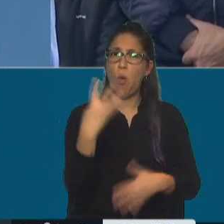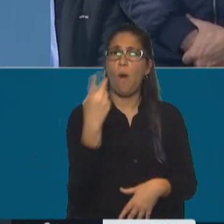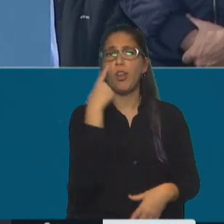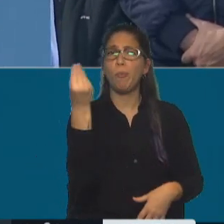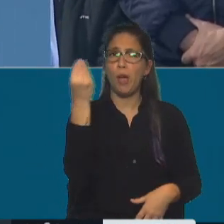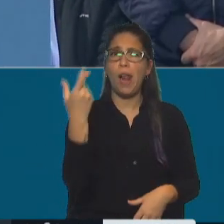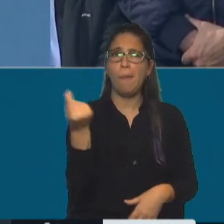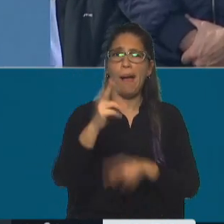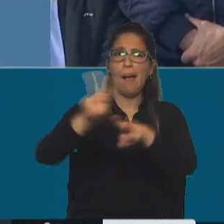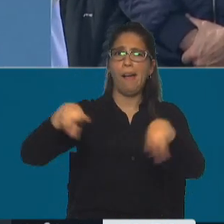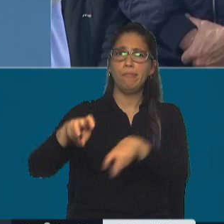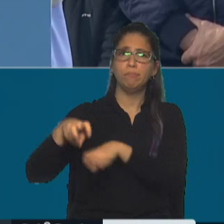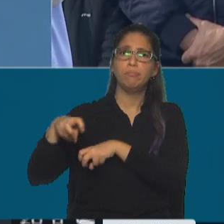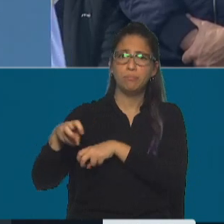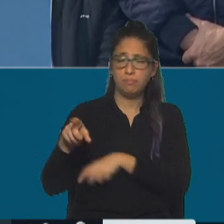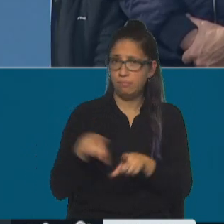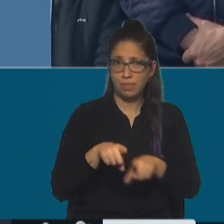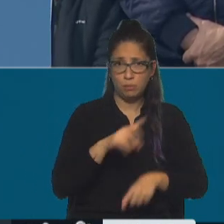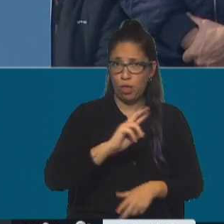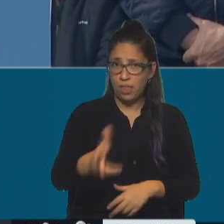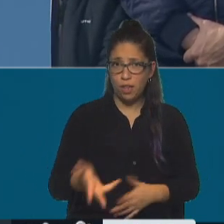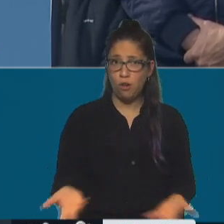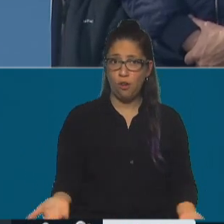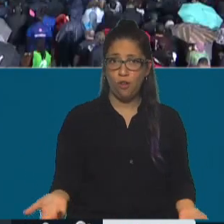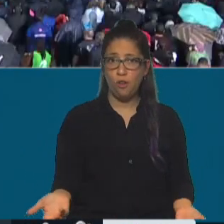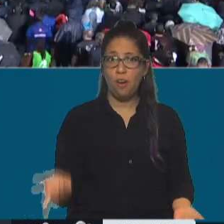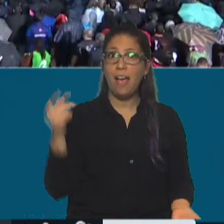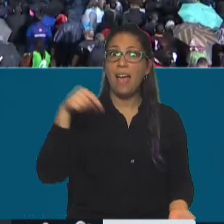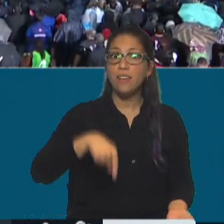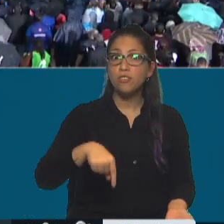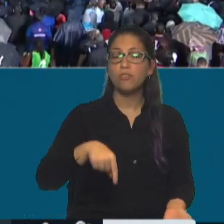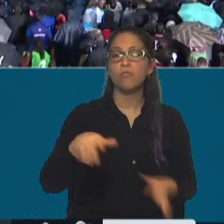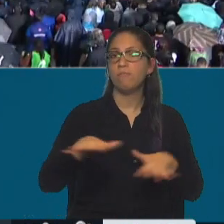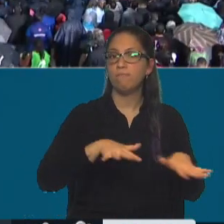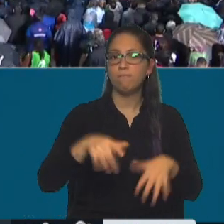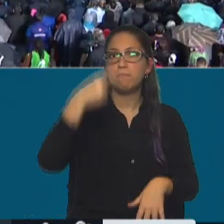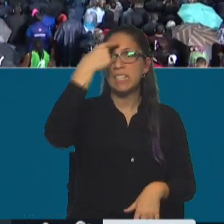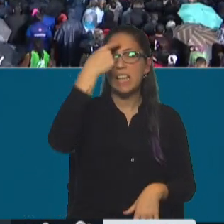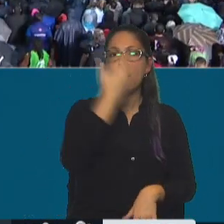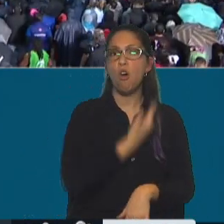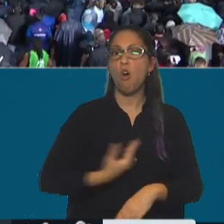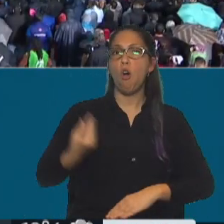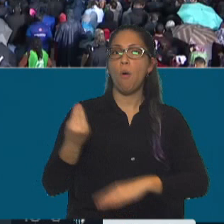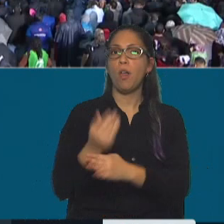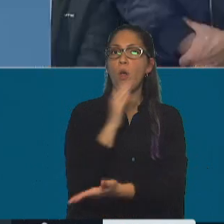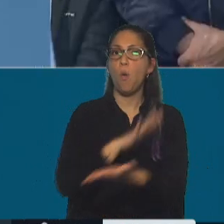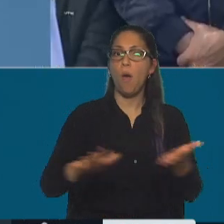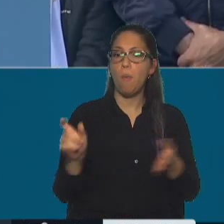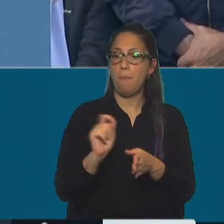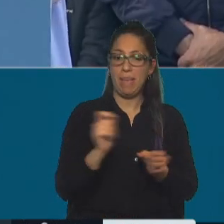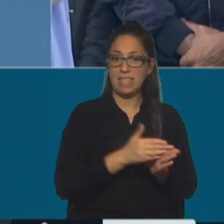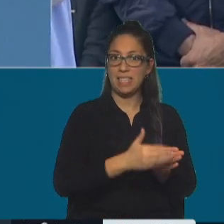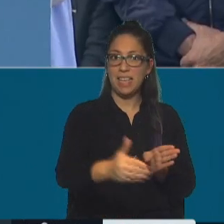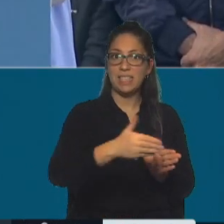Efectivamente eso está pasando, volvió a decir Cristina. ¿Esto es pensar en un nuevo gobierno o esto es pensar en los meses que quedan de